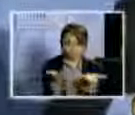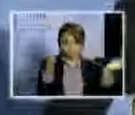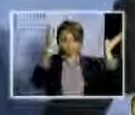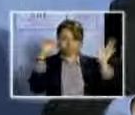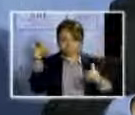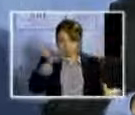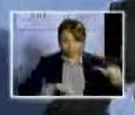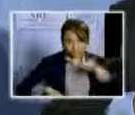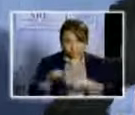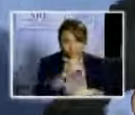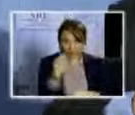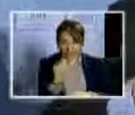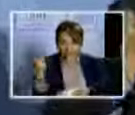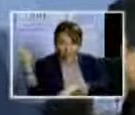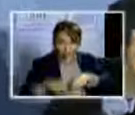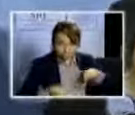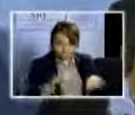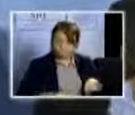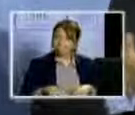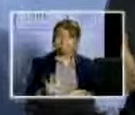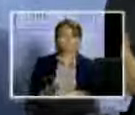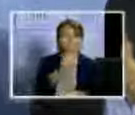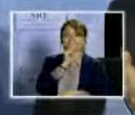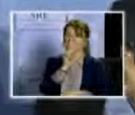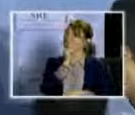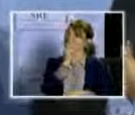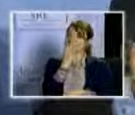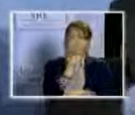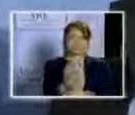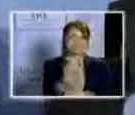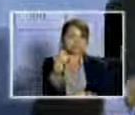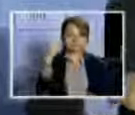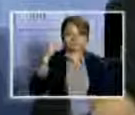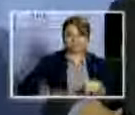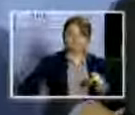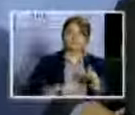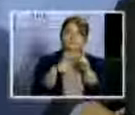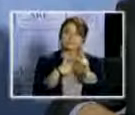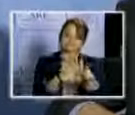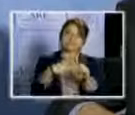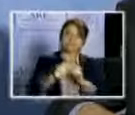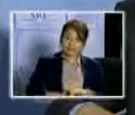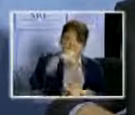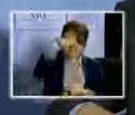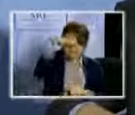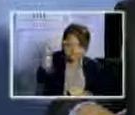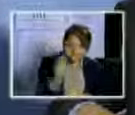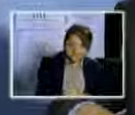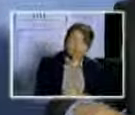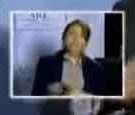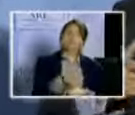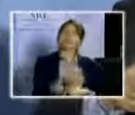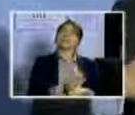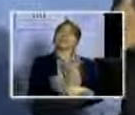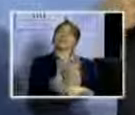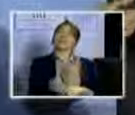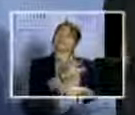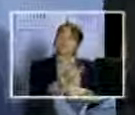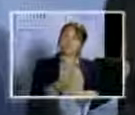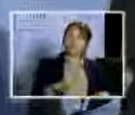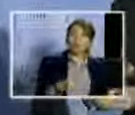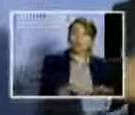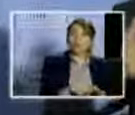acabada, y por eso México ha seguido ahora a través del enfoque del impacto humanitario de las armas nucleares, buscando